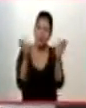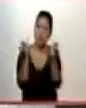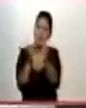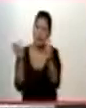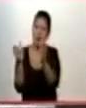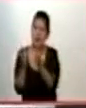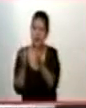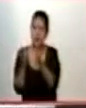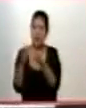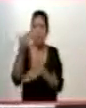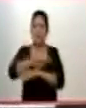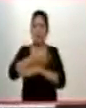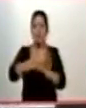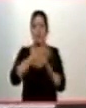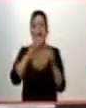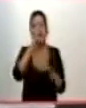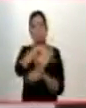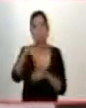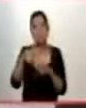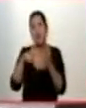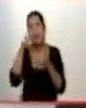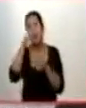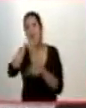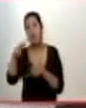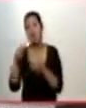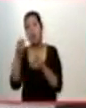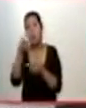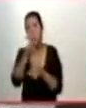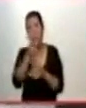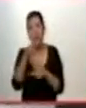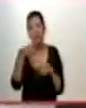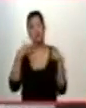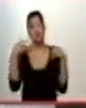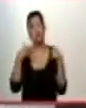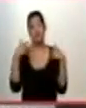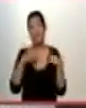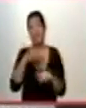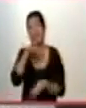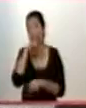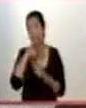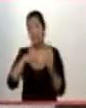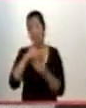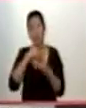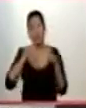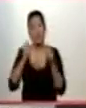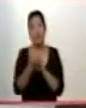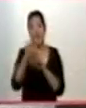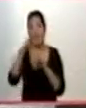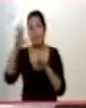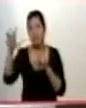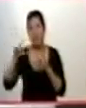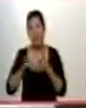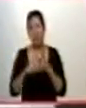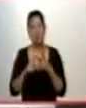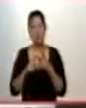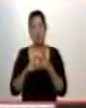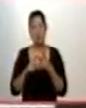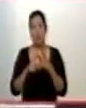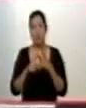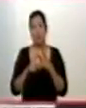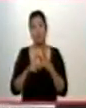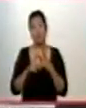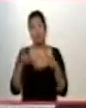extensiones de fronteras marítimas, con poblaciones reducidas, sufren más que nadie los embates del cambio climático, sufren más que ningún